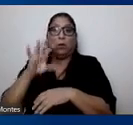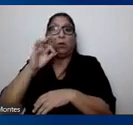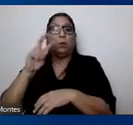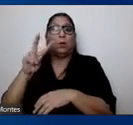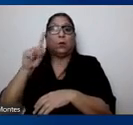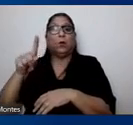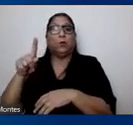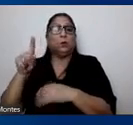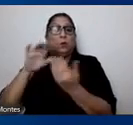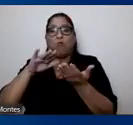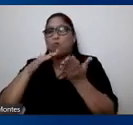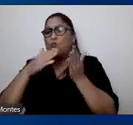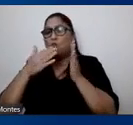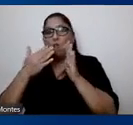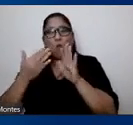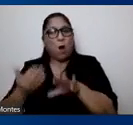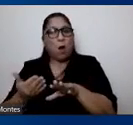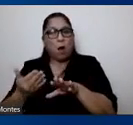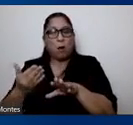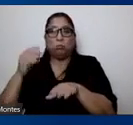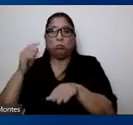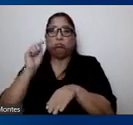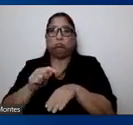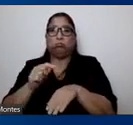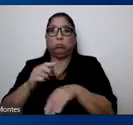fatal, que fue pues